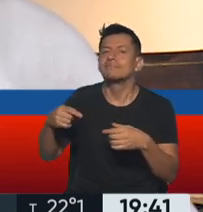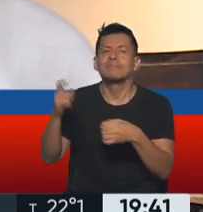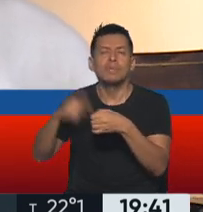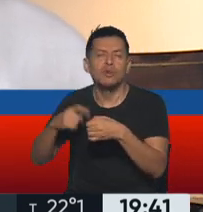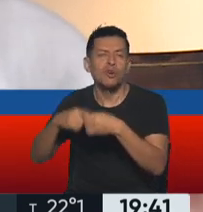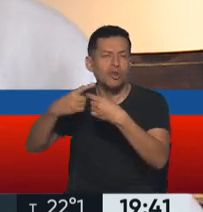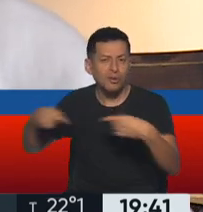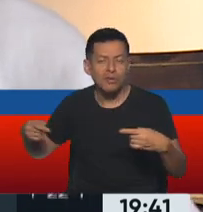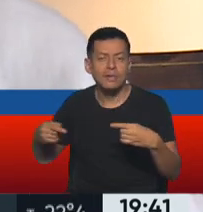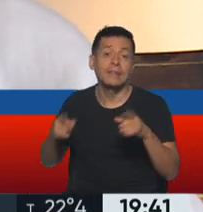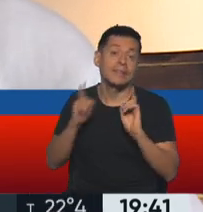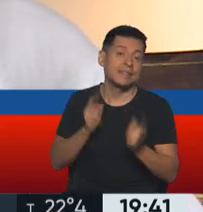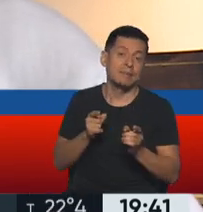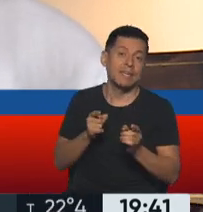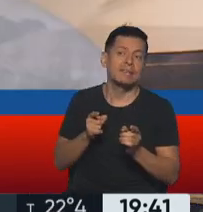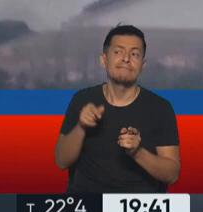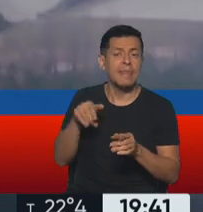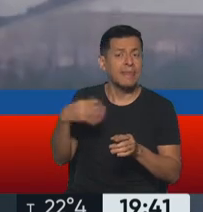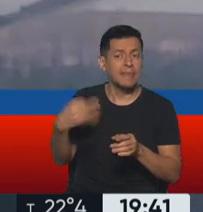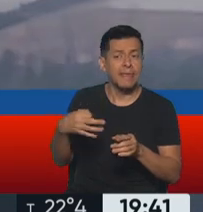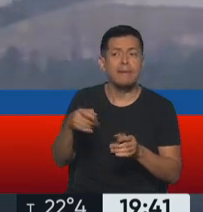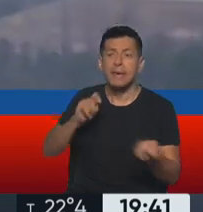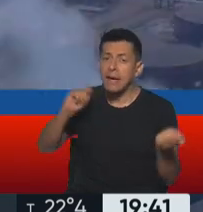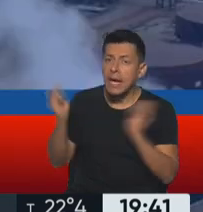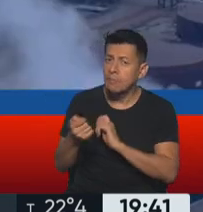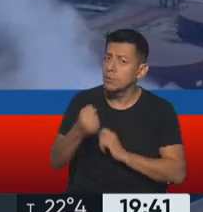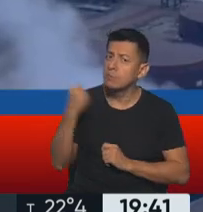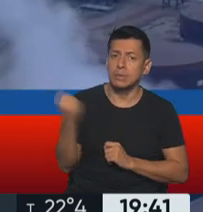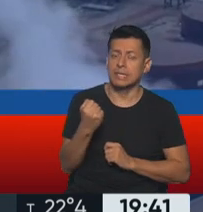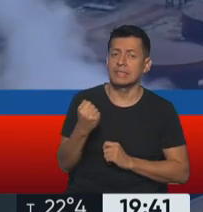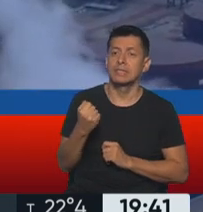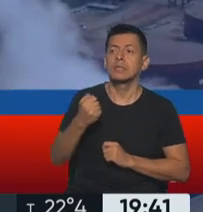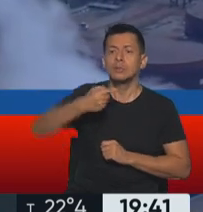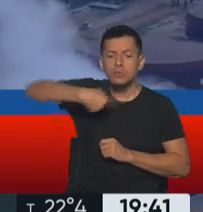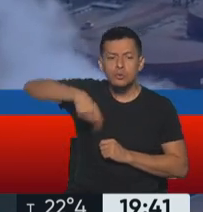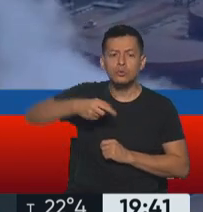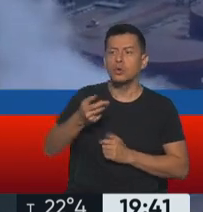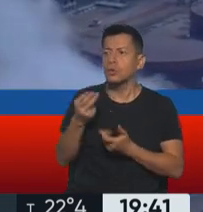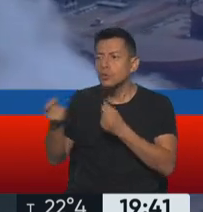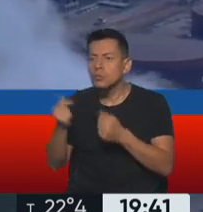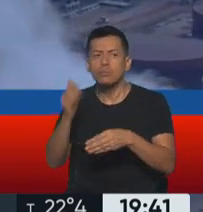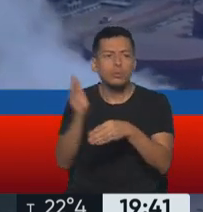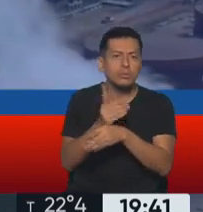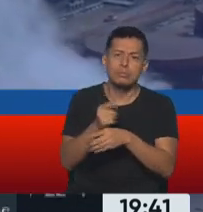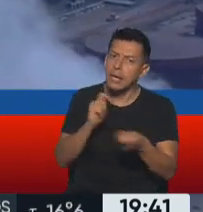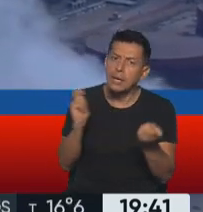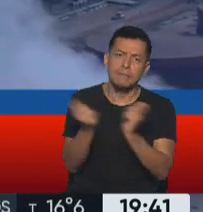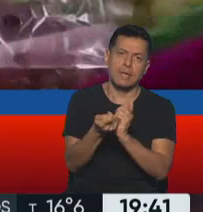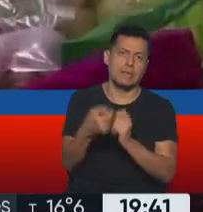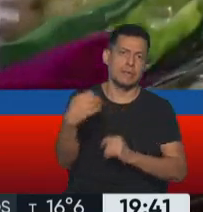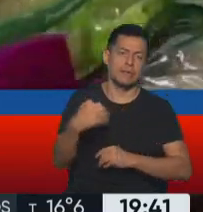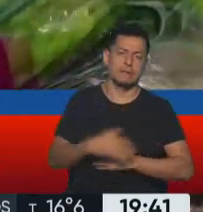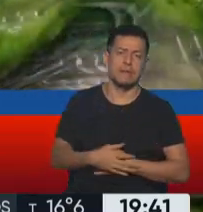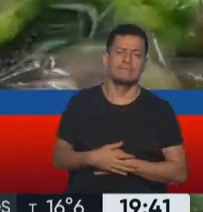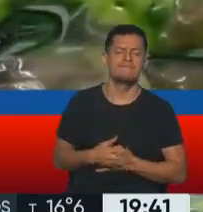implica una transformación profunda de nuestra manera de producir nuestra manera de consumir en definitiva implica es reestructurar